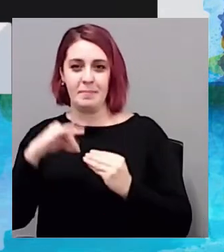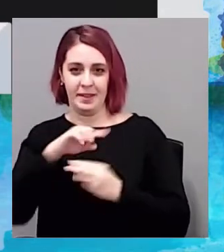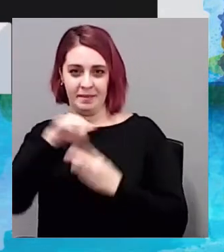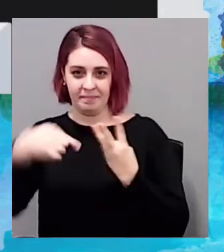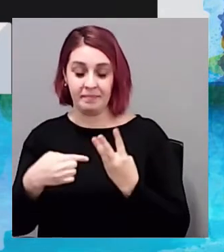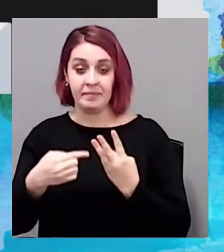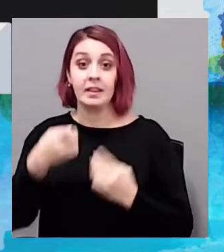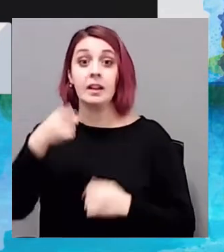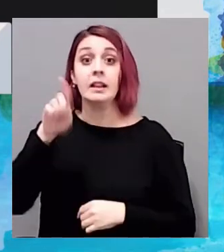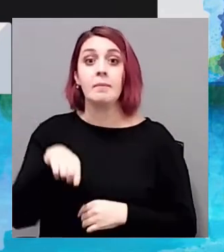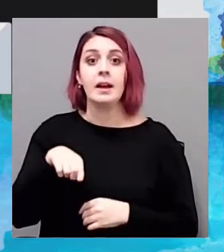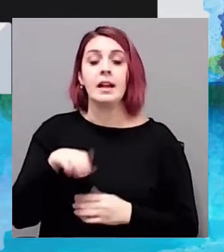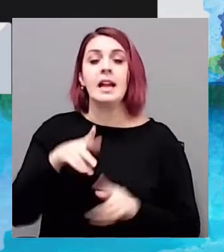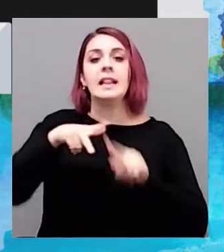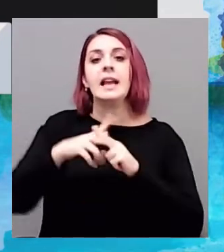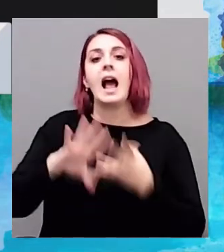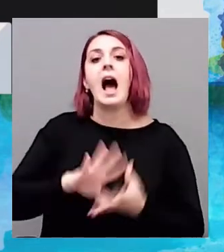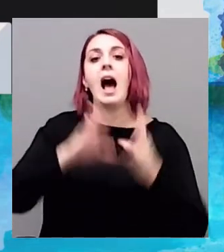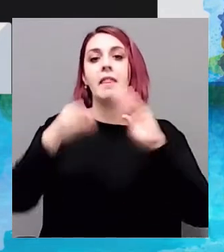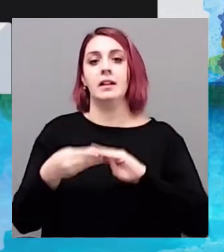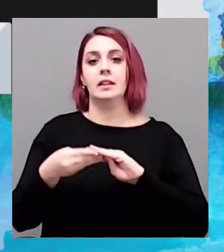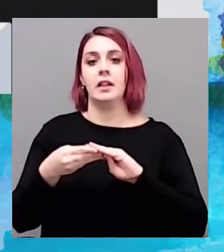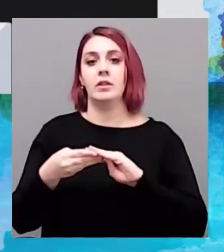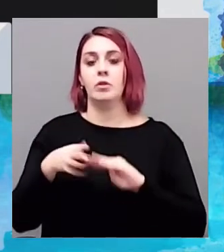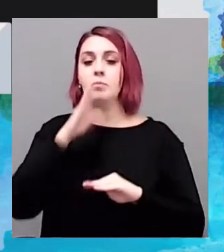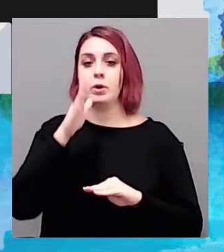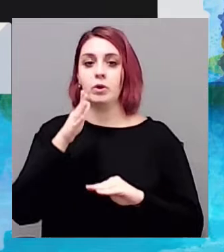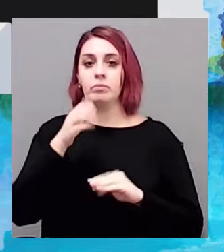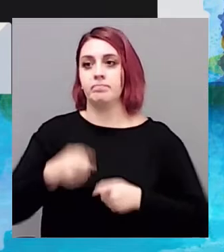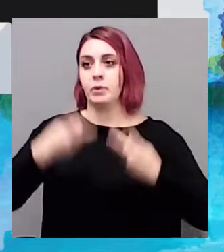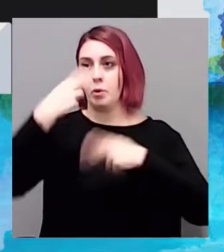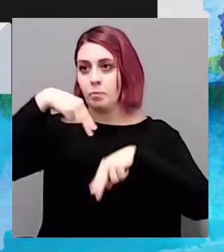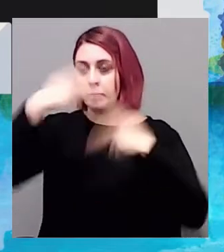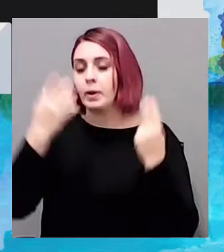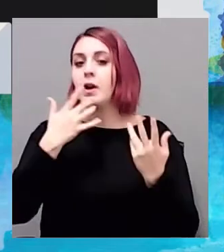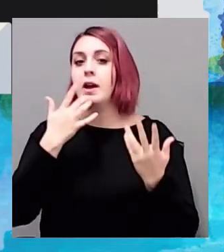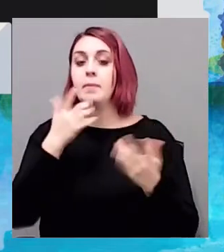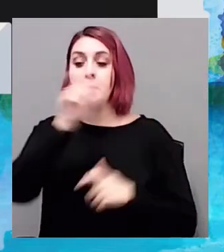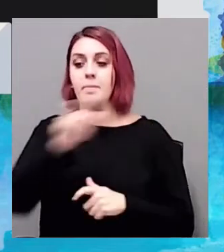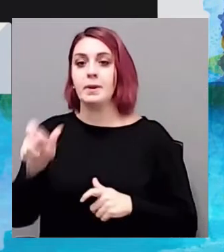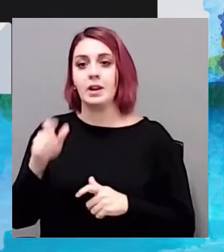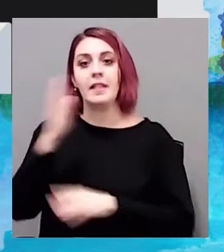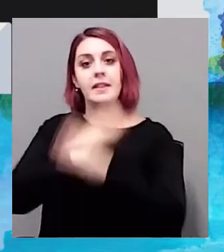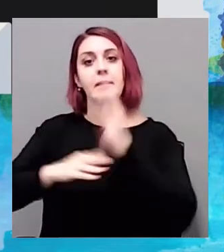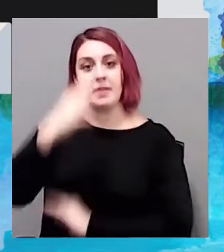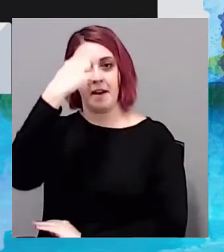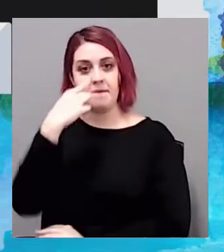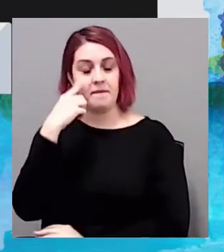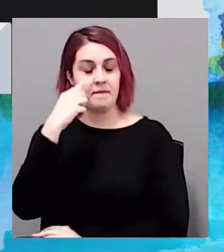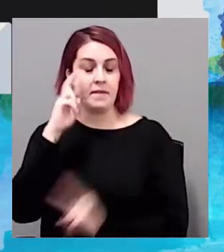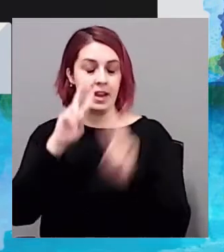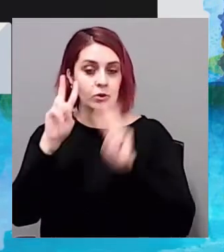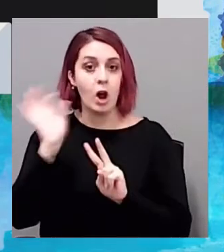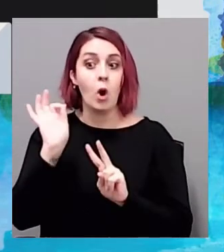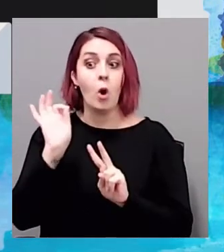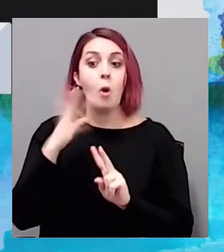talleres adaptados para diferentes públicos, en nuestro caso para personas con discapacidad visual o personas que tienen algún